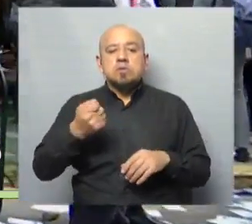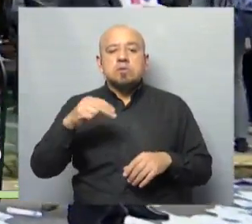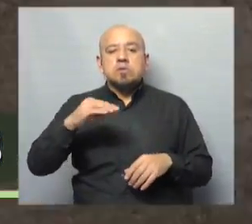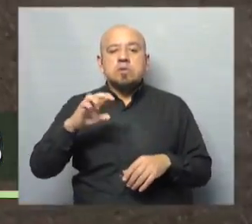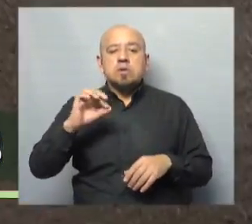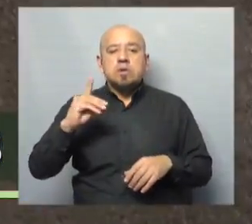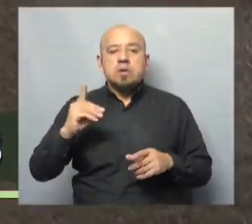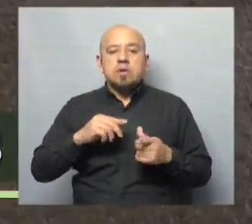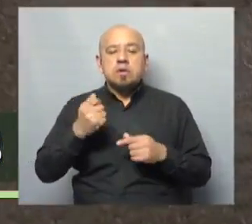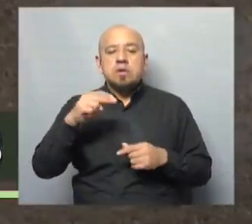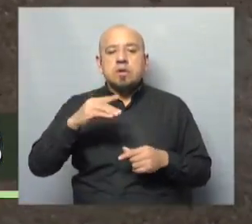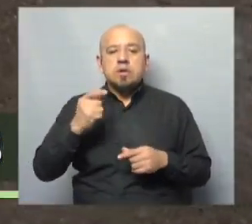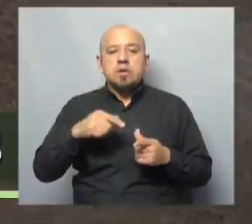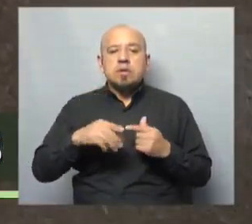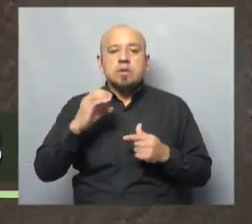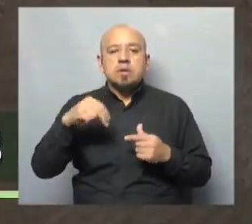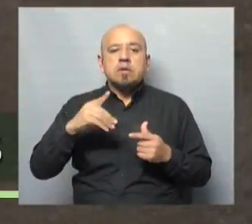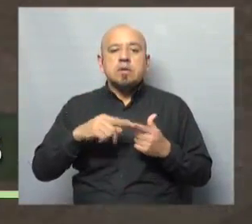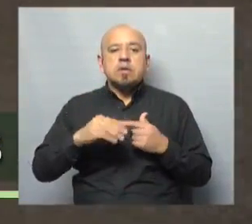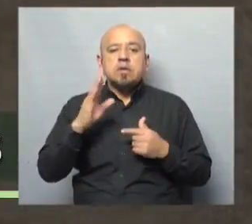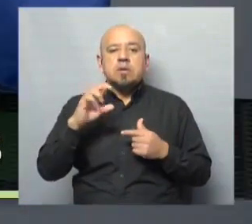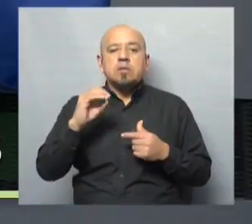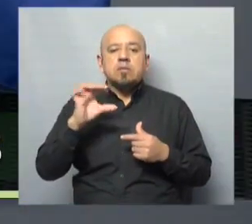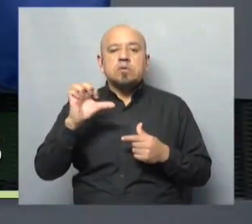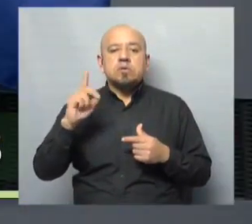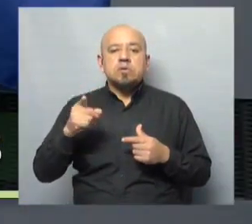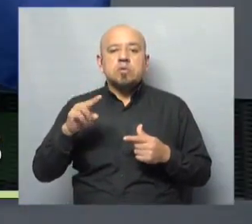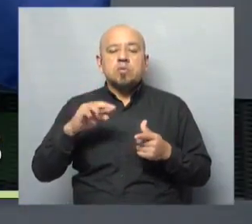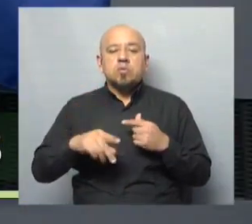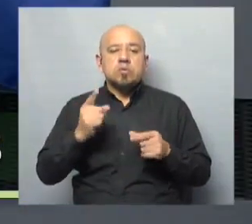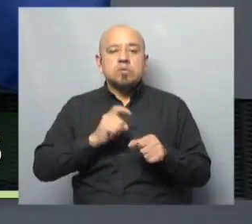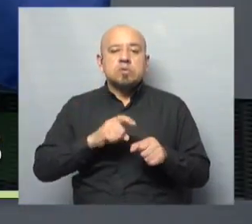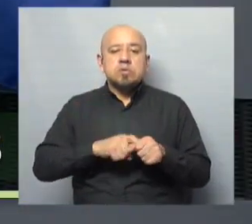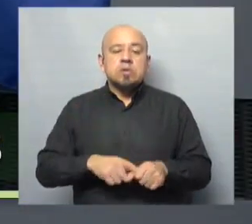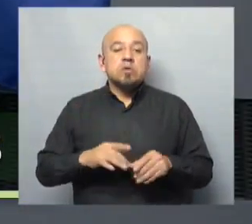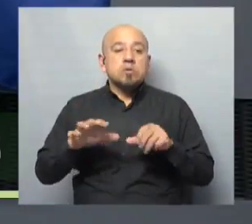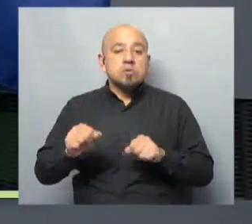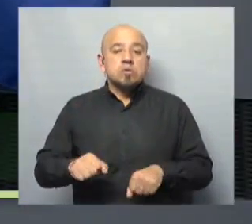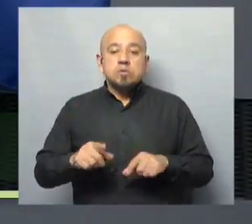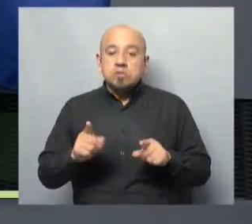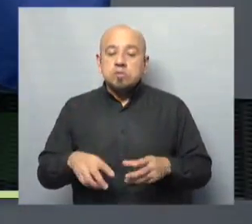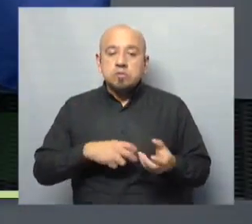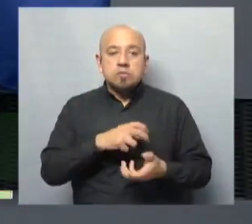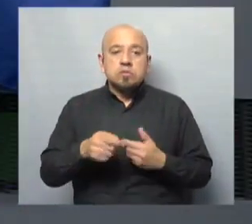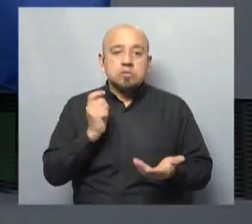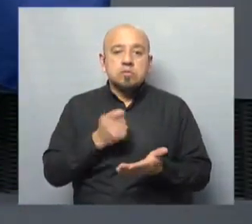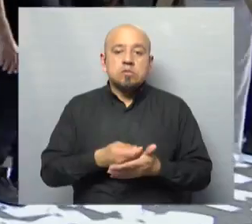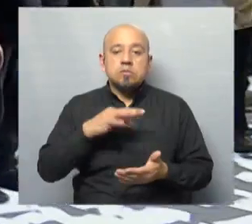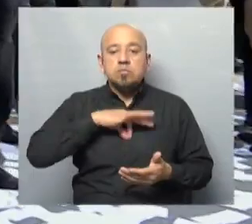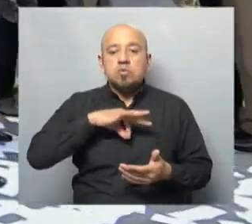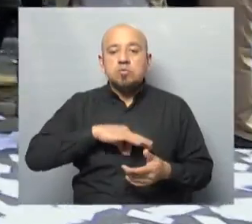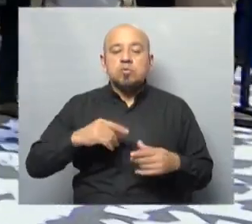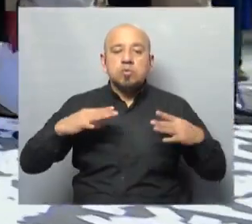emprendimientos de valores cnv prosegur y república afisa el sindicato se comprometió a no afectar con el conflicto el pago de salarios y jubilaciones